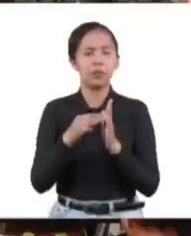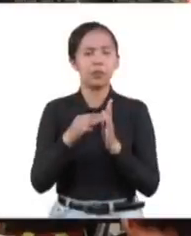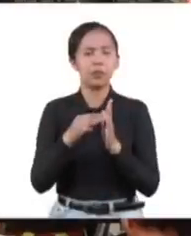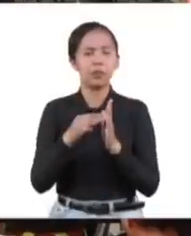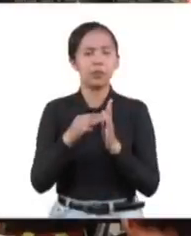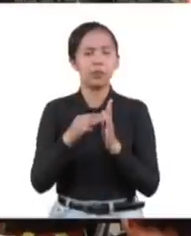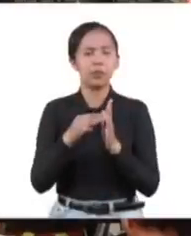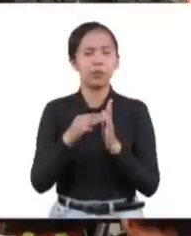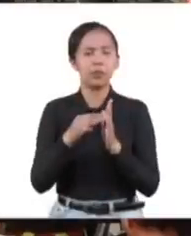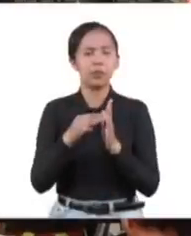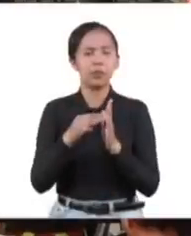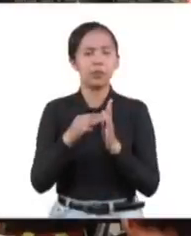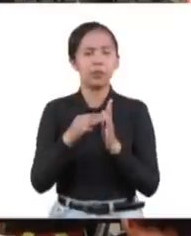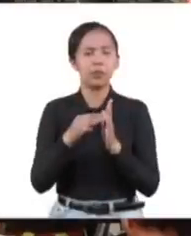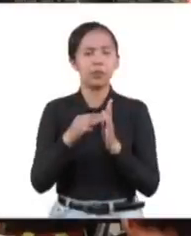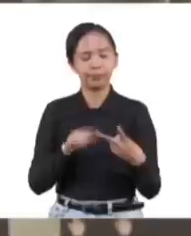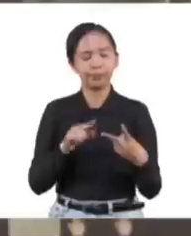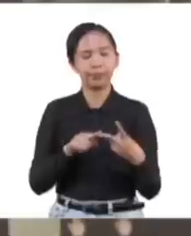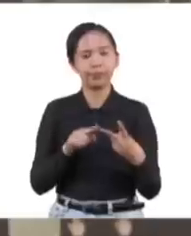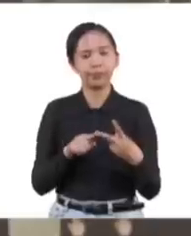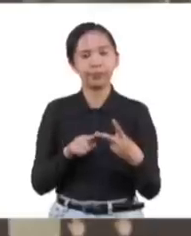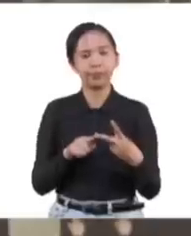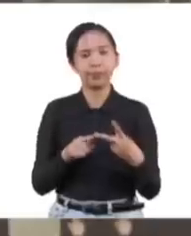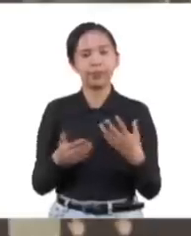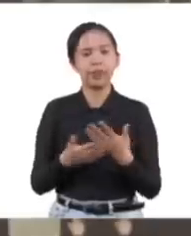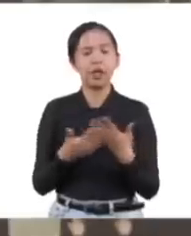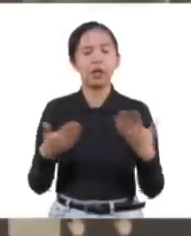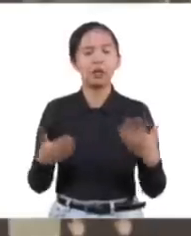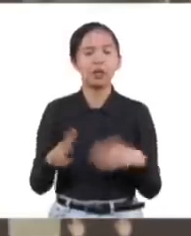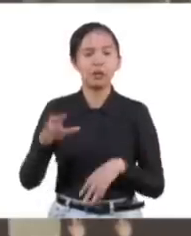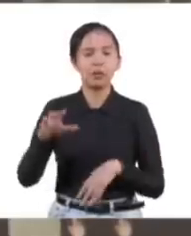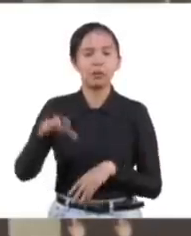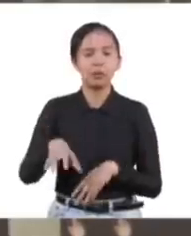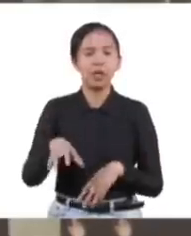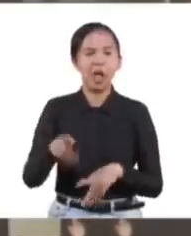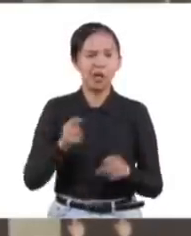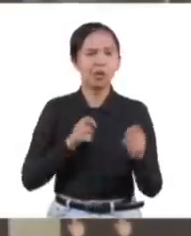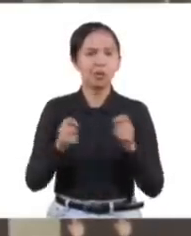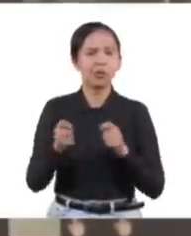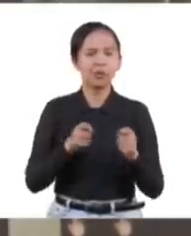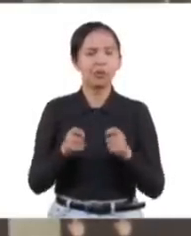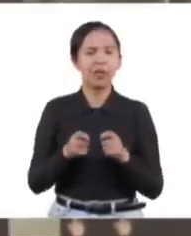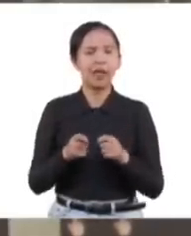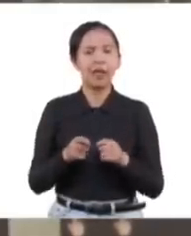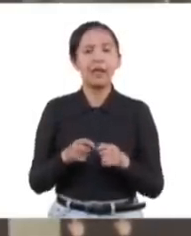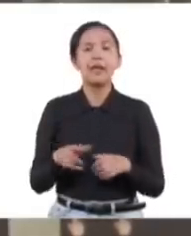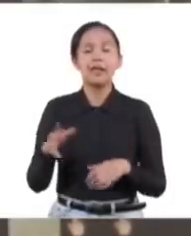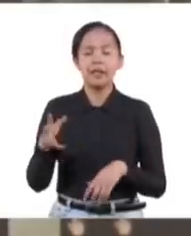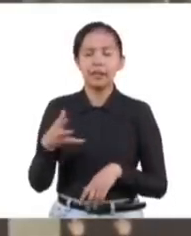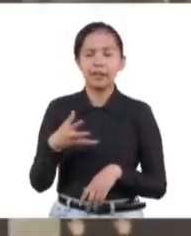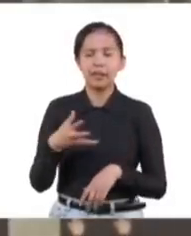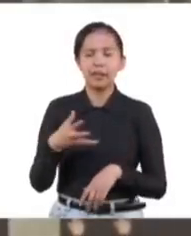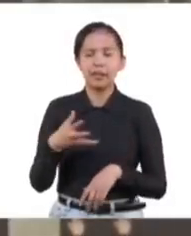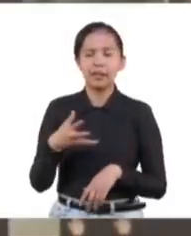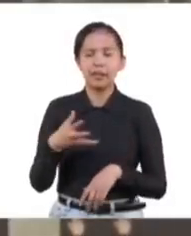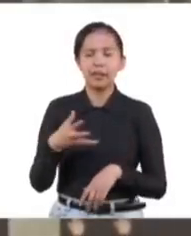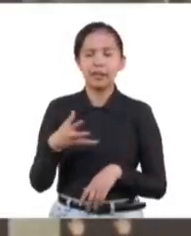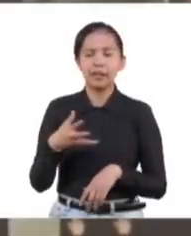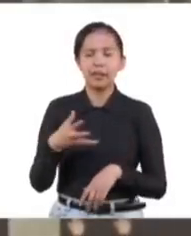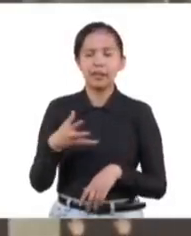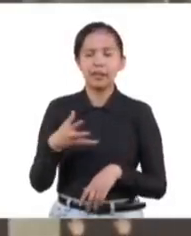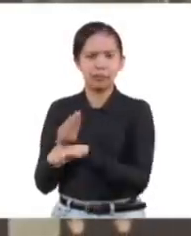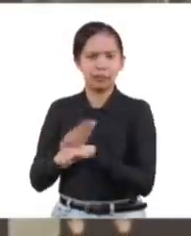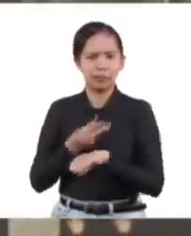4,500 millones. Lo segundo, que tiene que ver con el nuevo puesto de control, en las últimas adecuaciones, ya